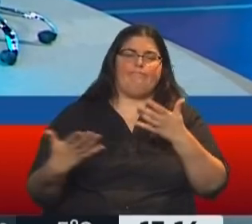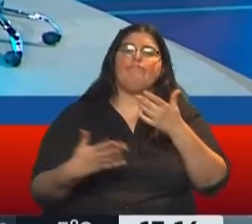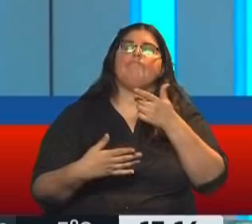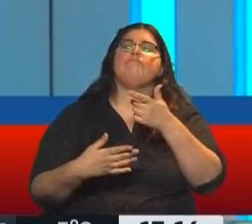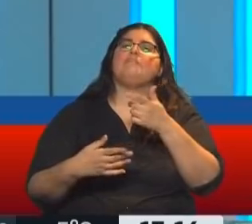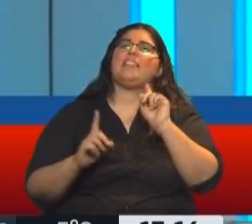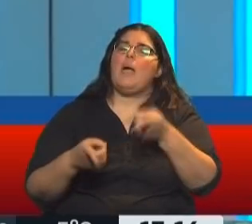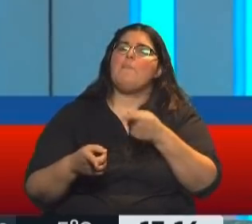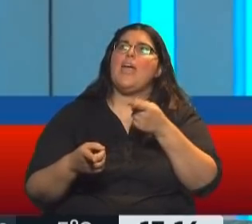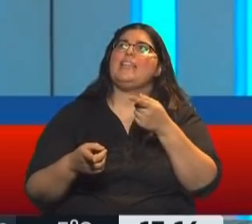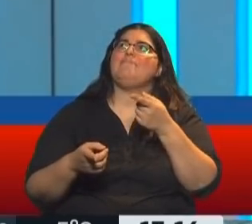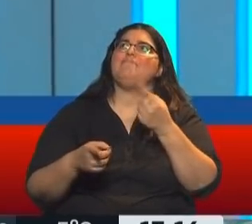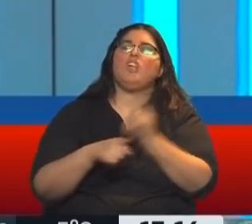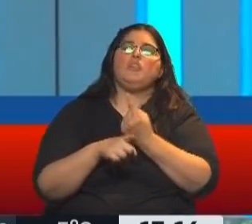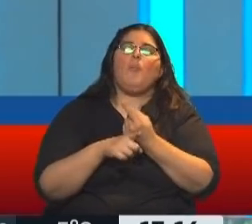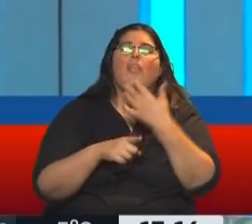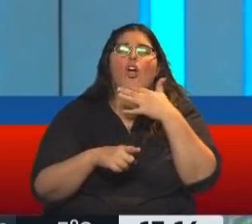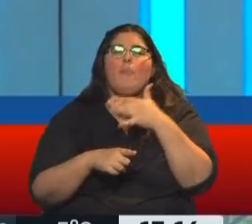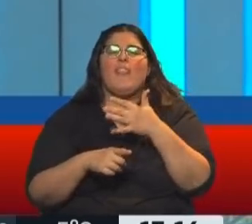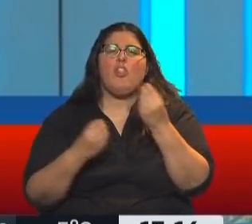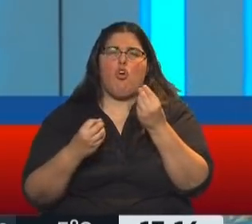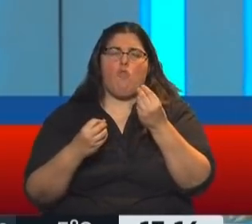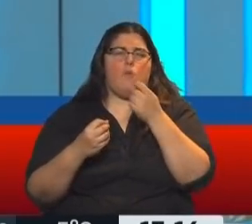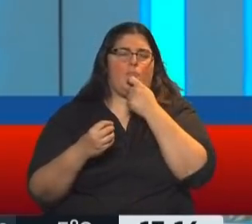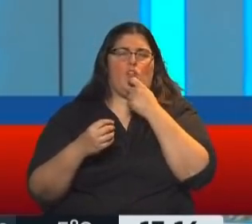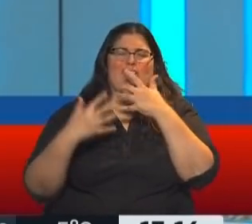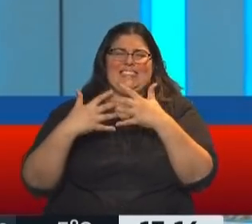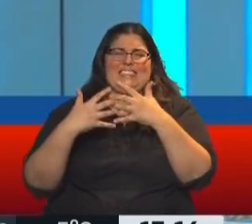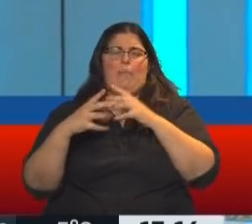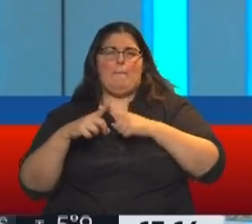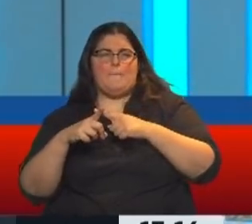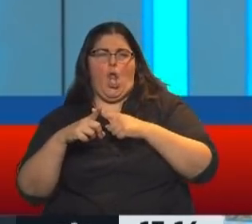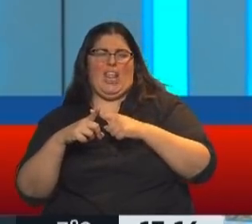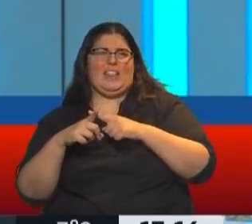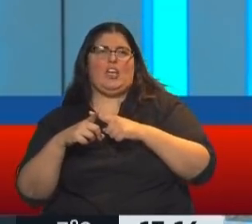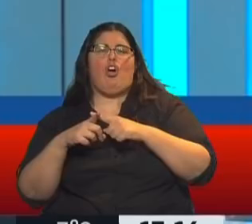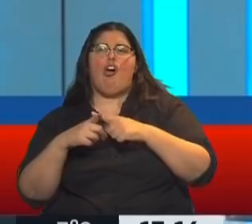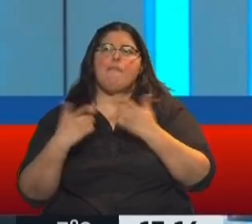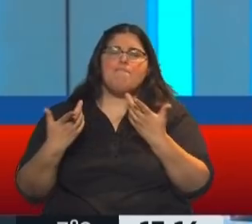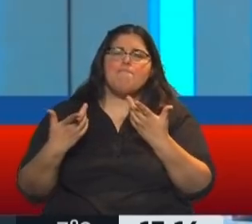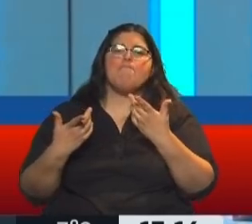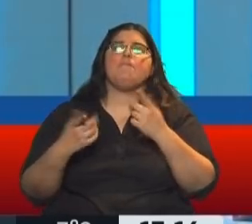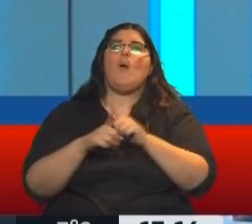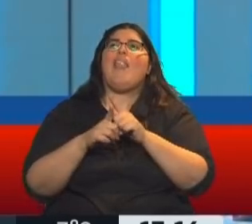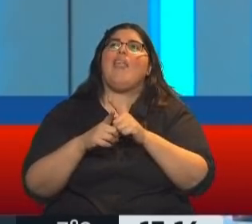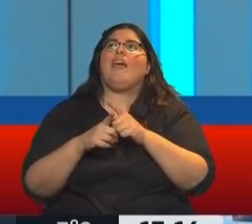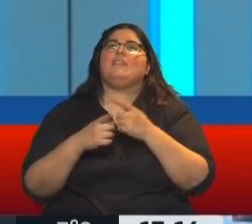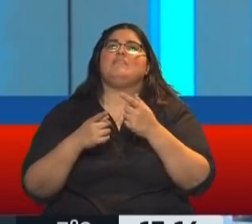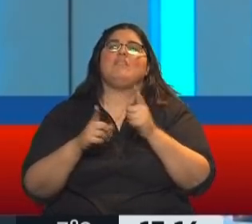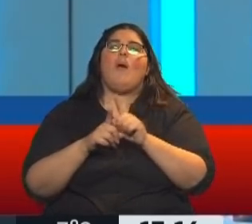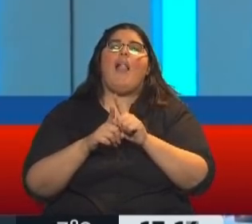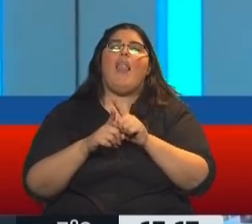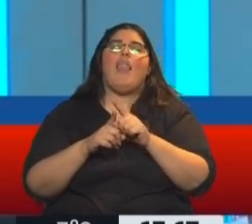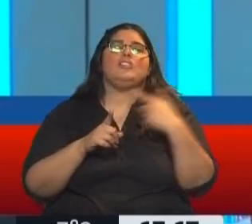y la confirmación por momentos que cuando se implanta un sistema político que no es producto de que emerge las propias